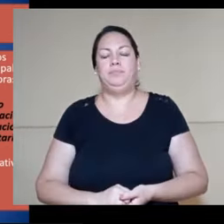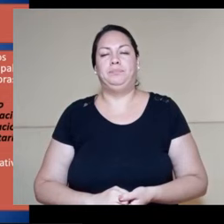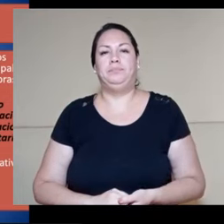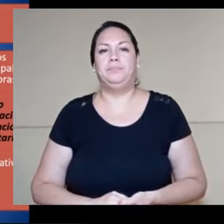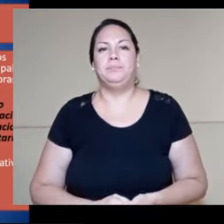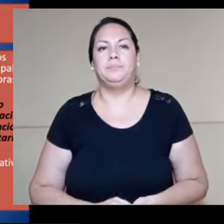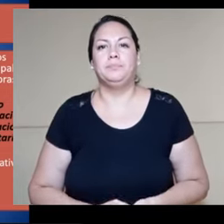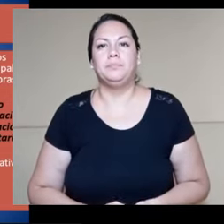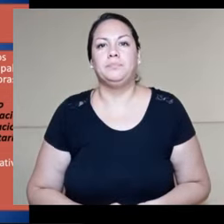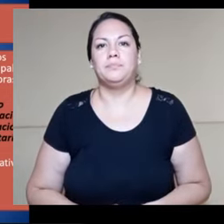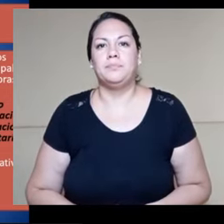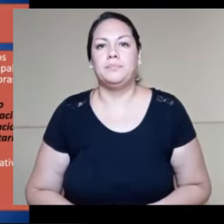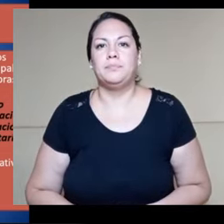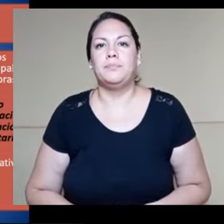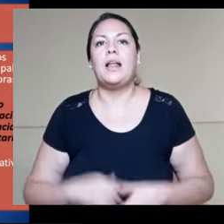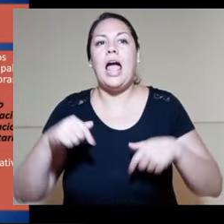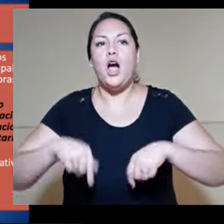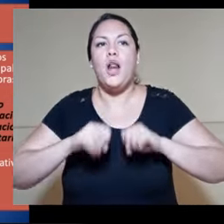leyendo.